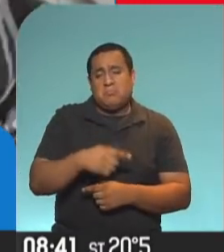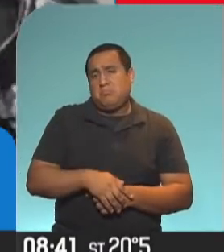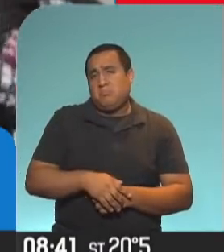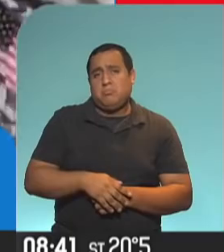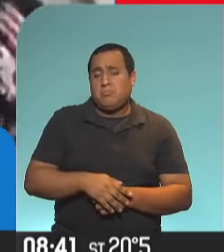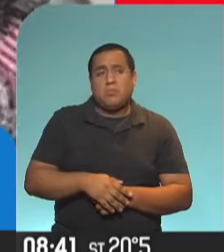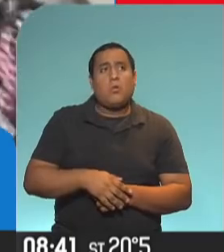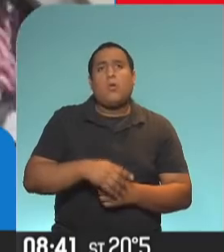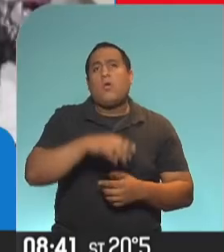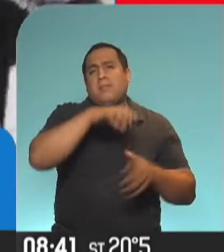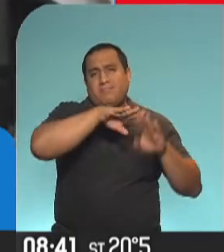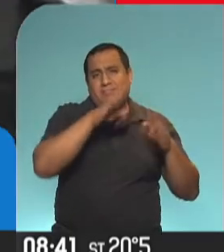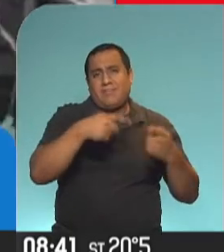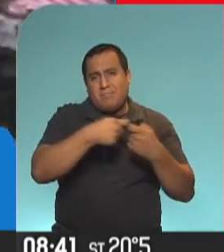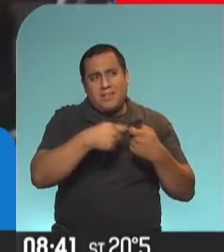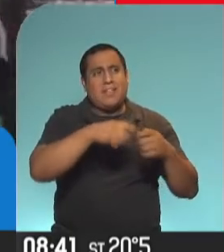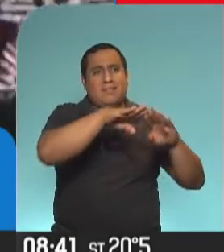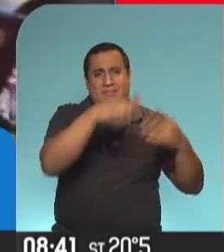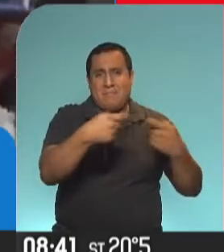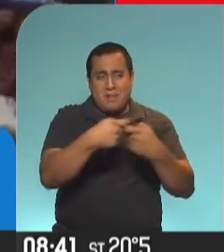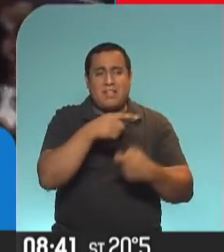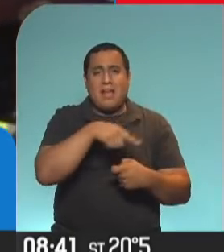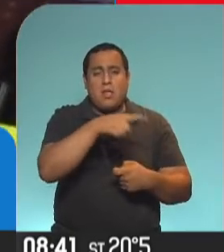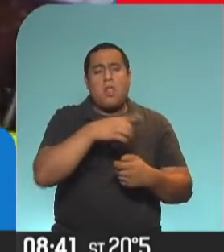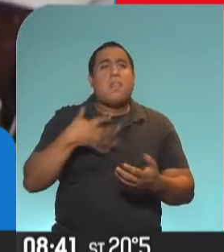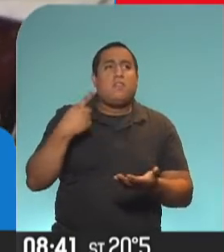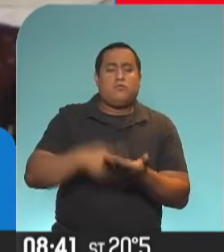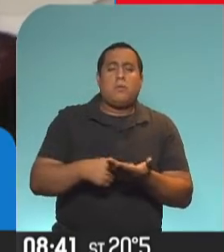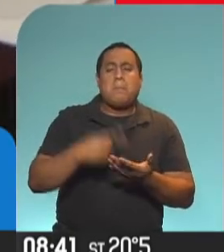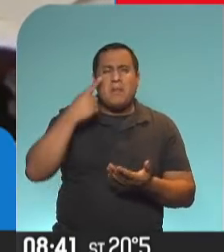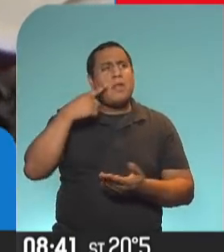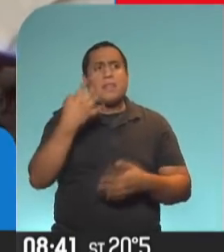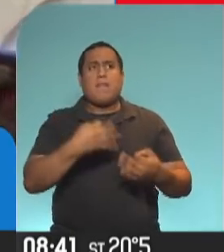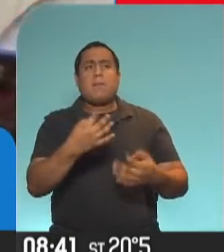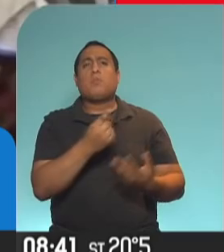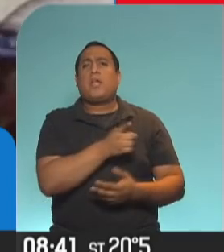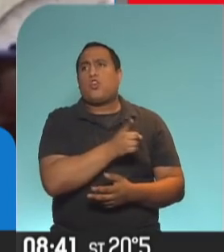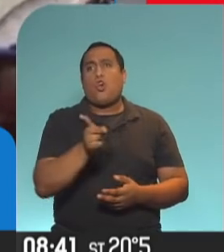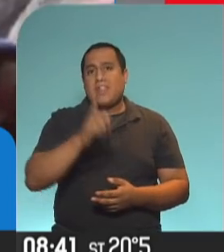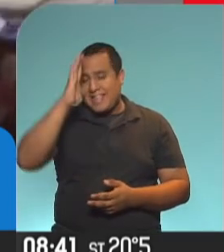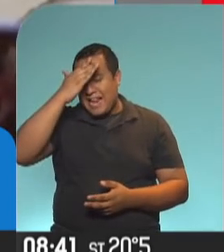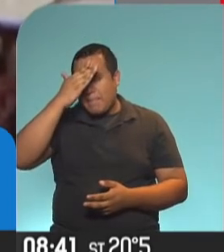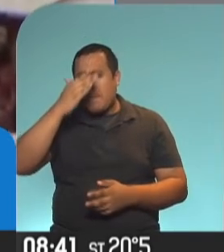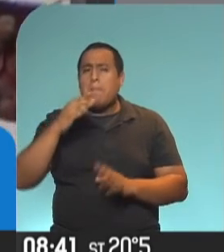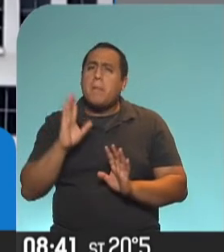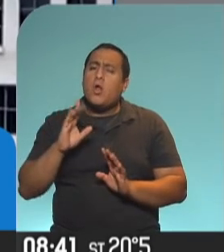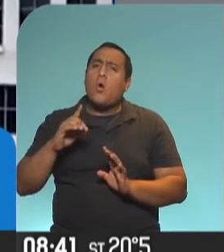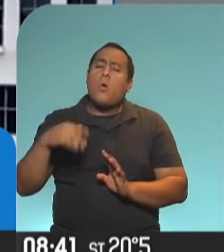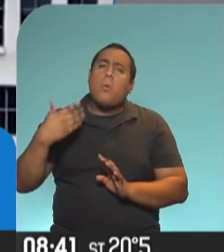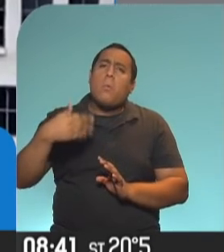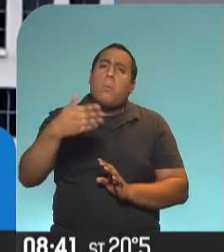o Zuckerberg, nos pueden parecer correctos porque van en contra de Trump, pero mañana